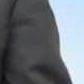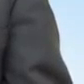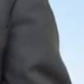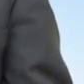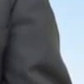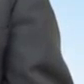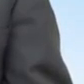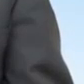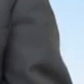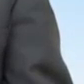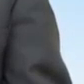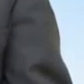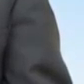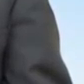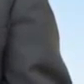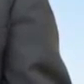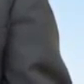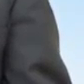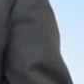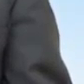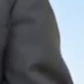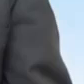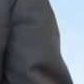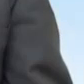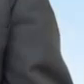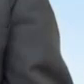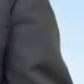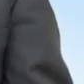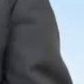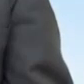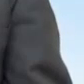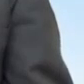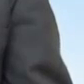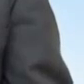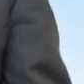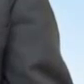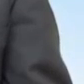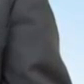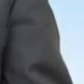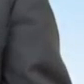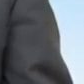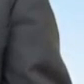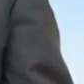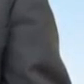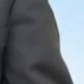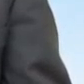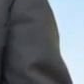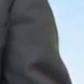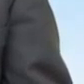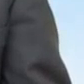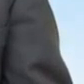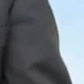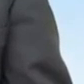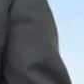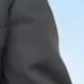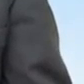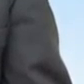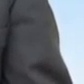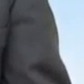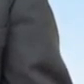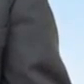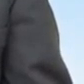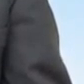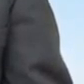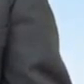contra. De tumbo en tumbo dejó de ser ideológicamente lo que proclamaba y se pasó a